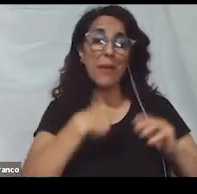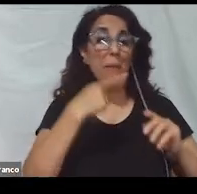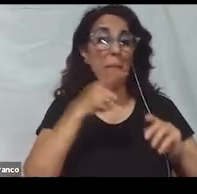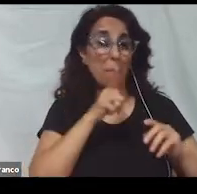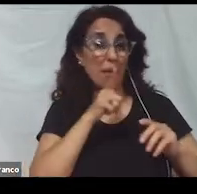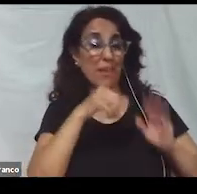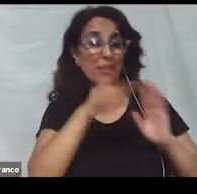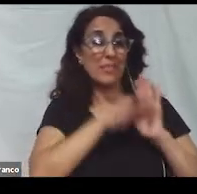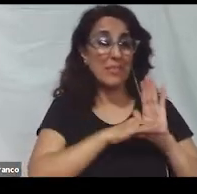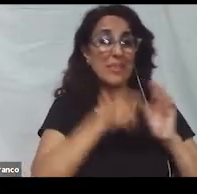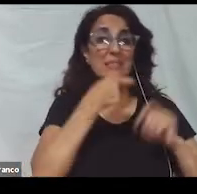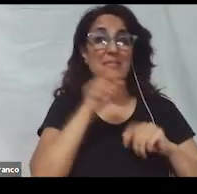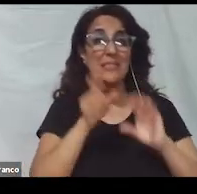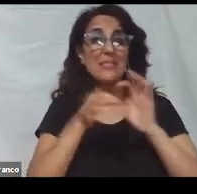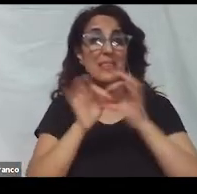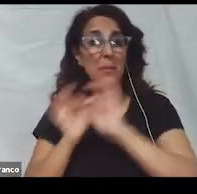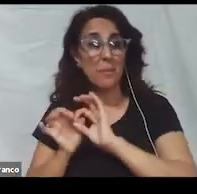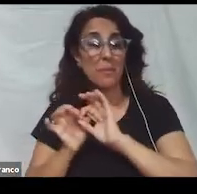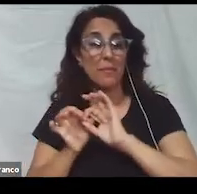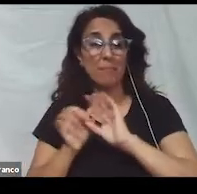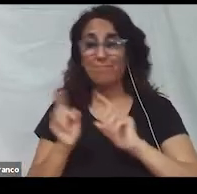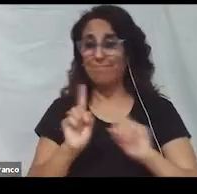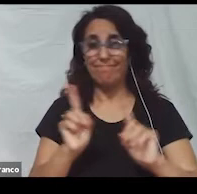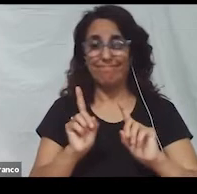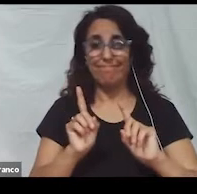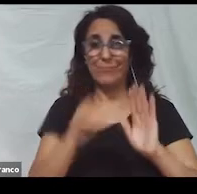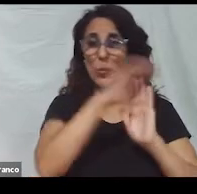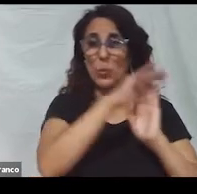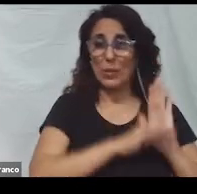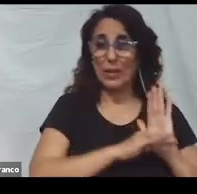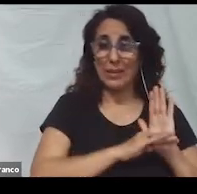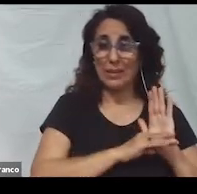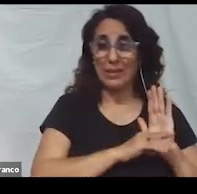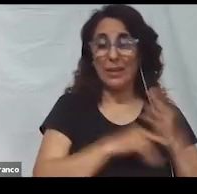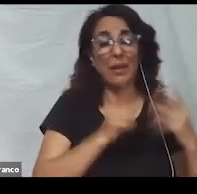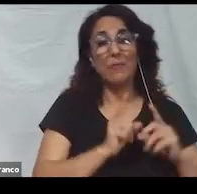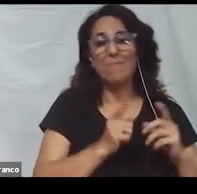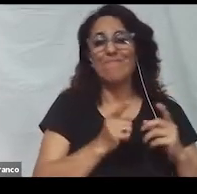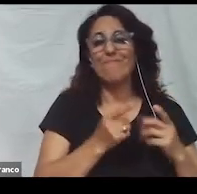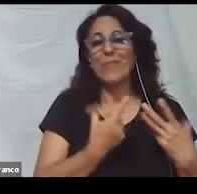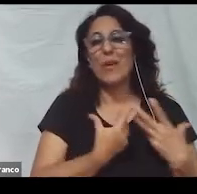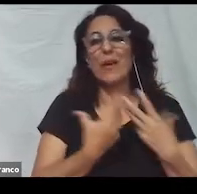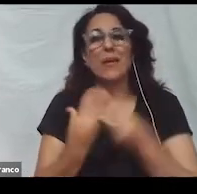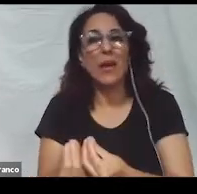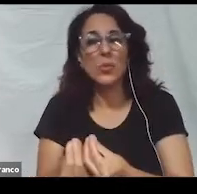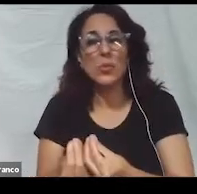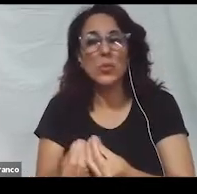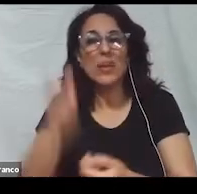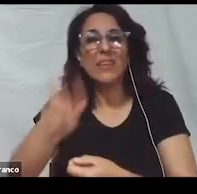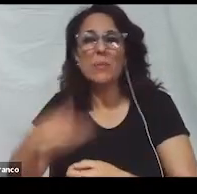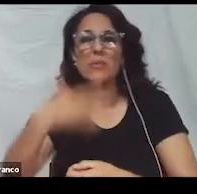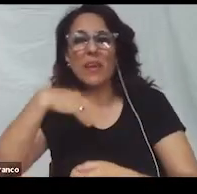una lista, ¿sí? Pero a nivel semántico no es una lista, entonces no vamos a estar ayudando a la persona a